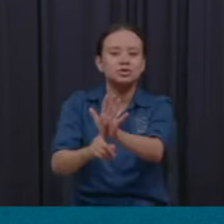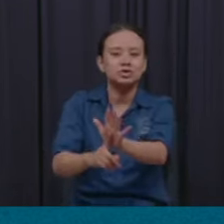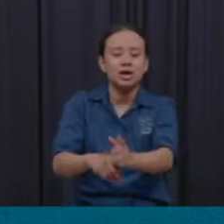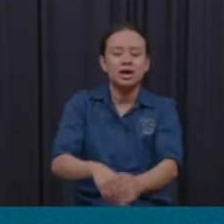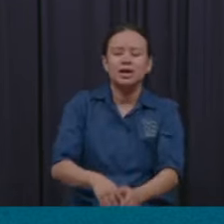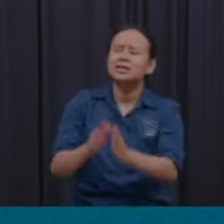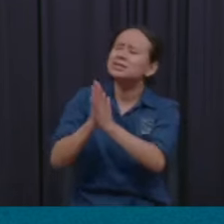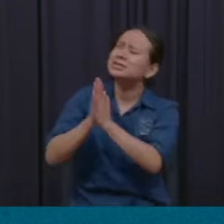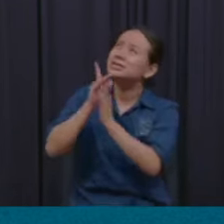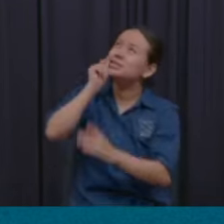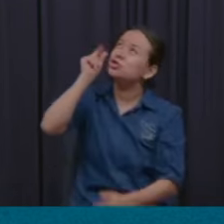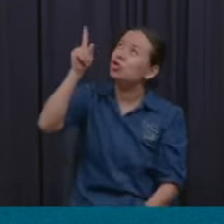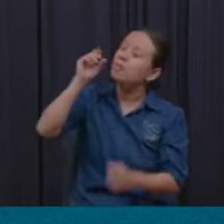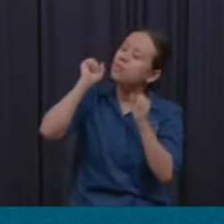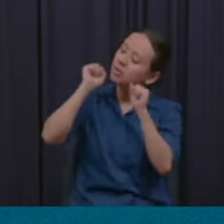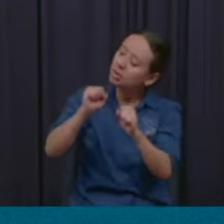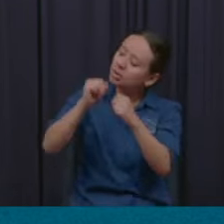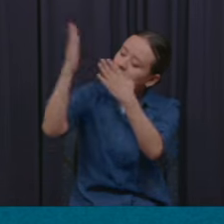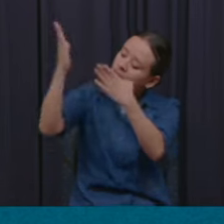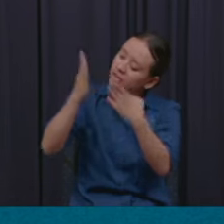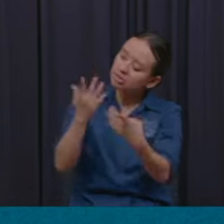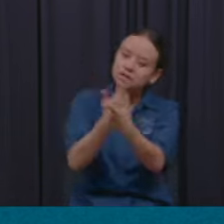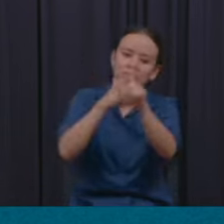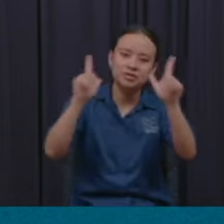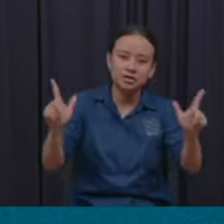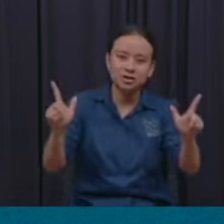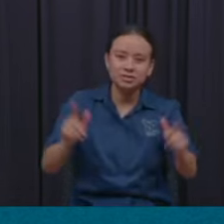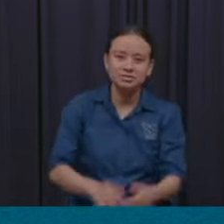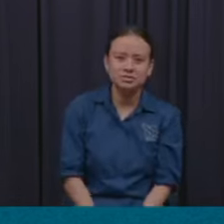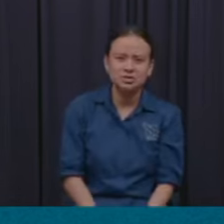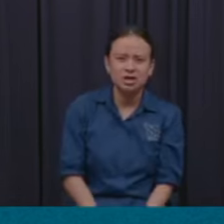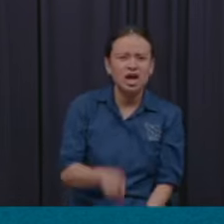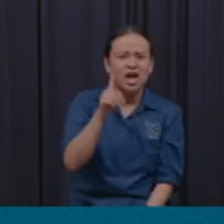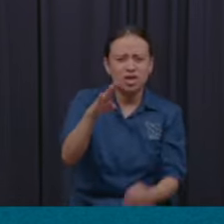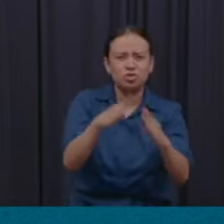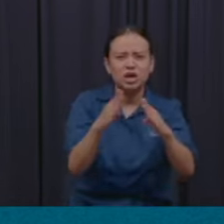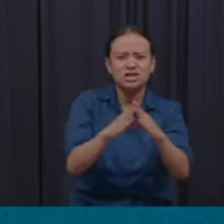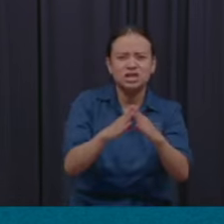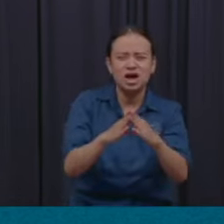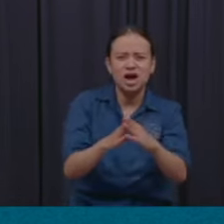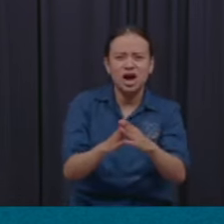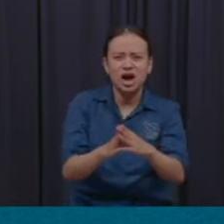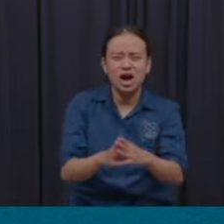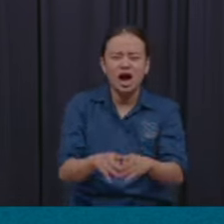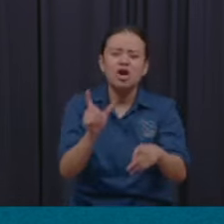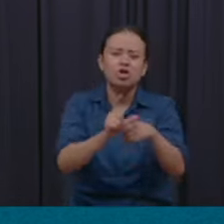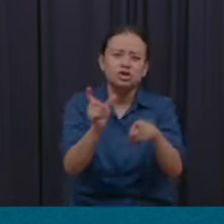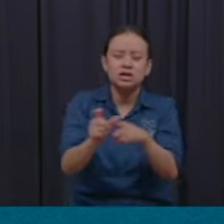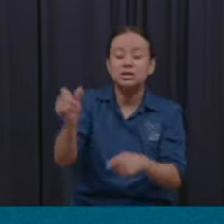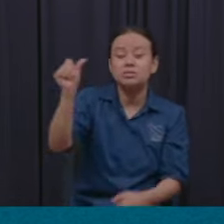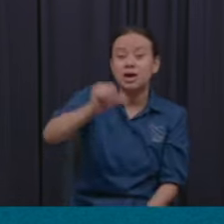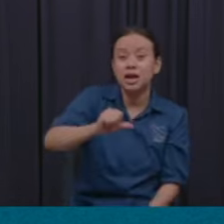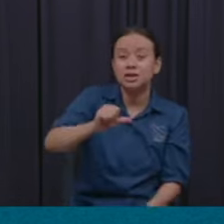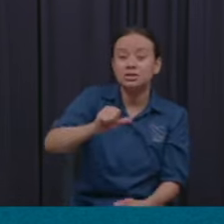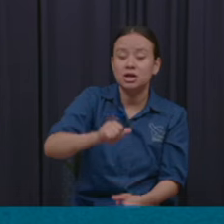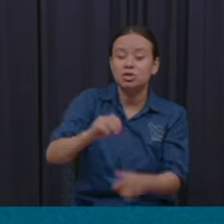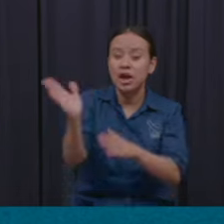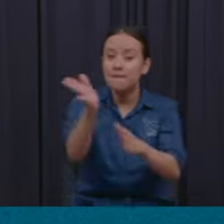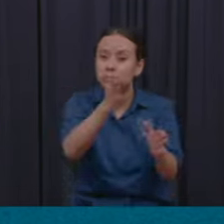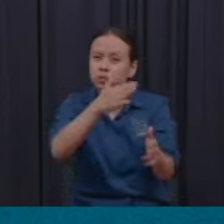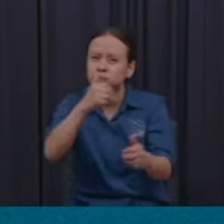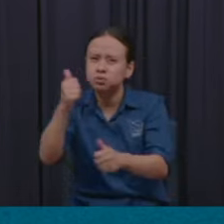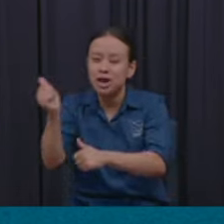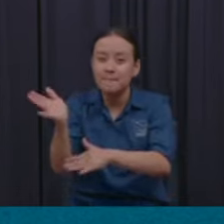¿Qué cosas pueden estar afectando el ambiente espiritual de nuestra casa? Y síntomas de que hay una contaminación de